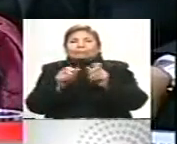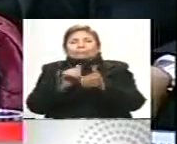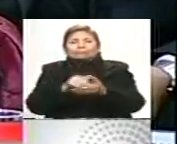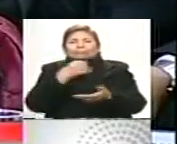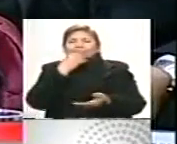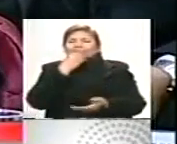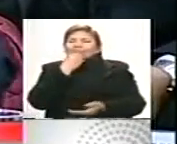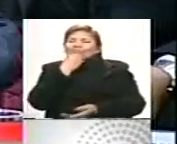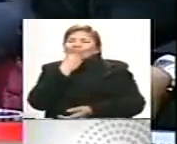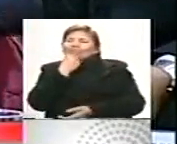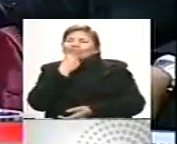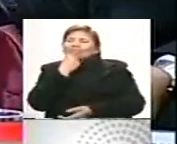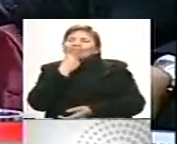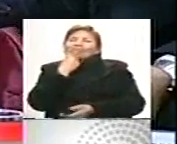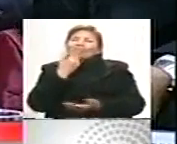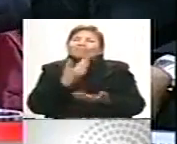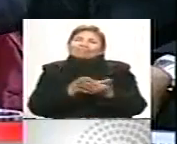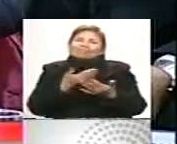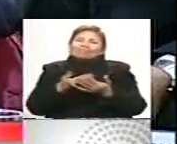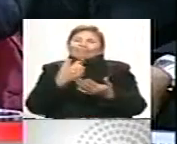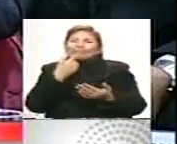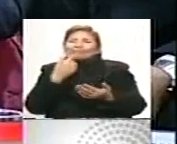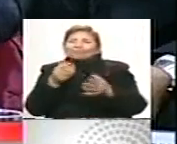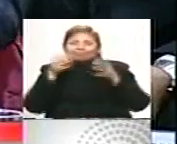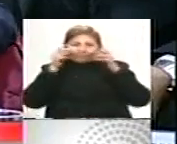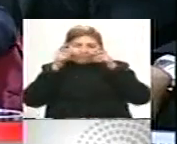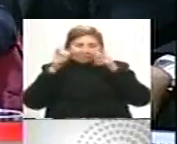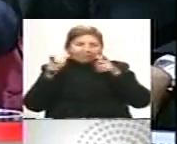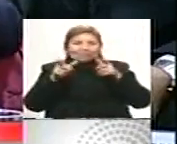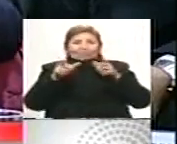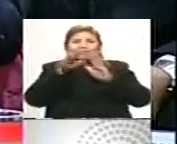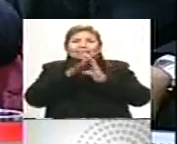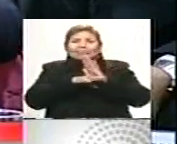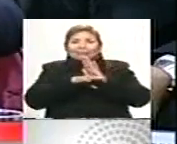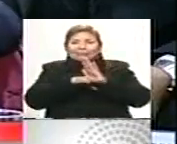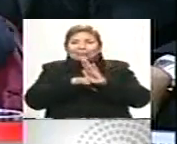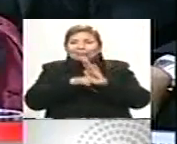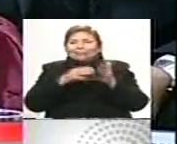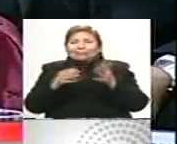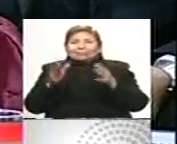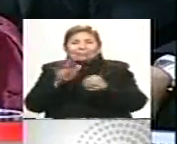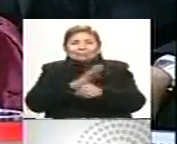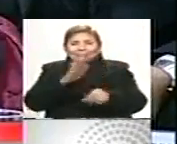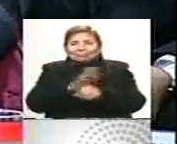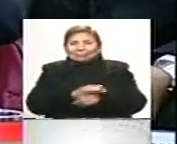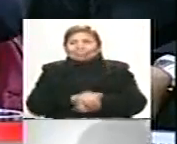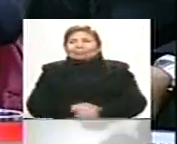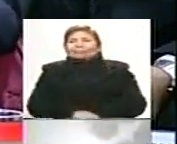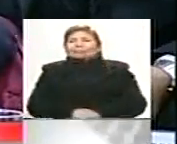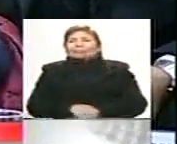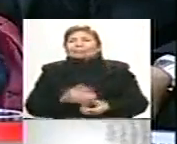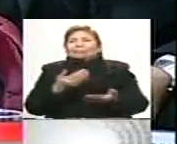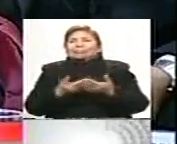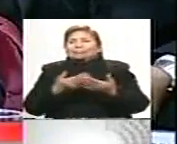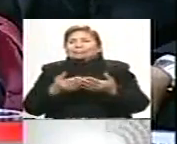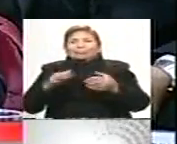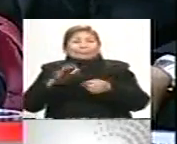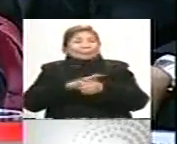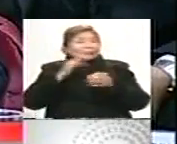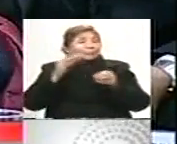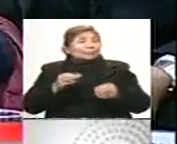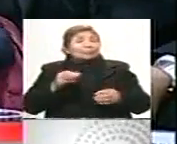preservar, que está orientado por la meritocracia, por la eficiencia, por la